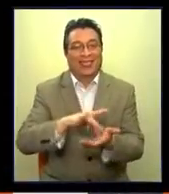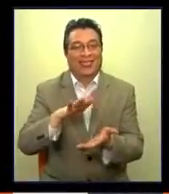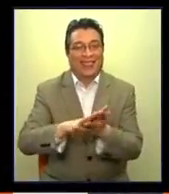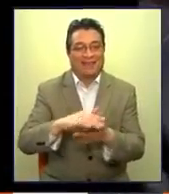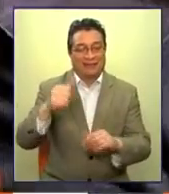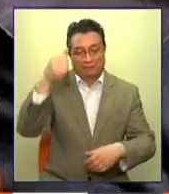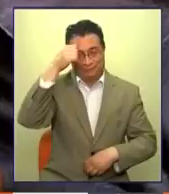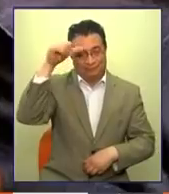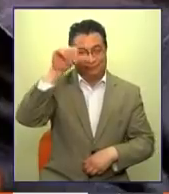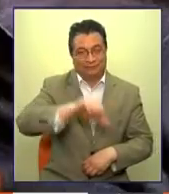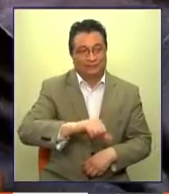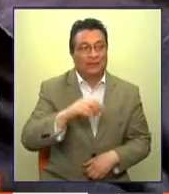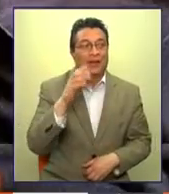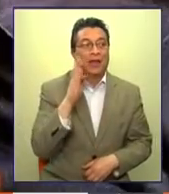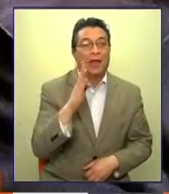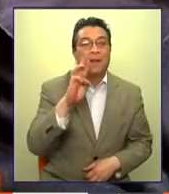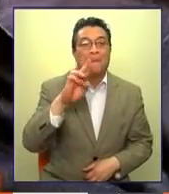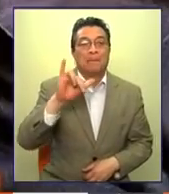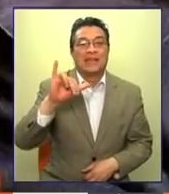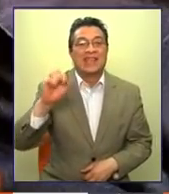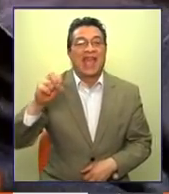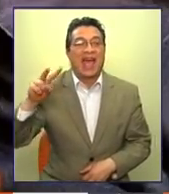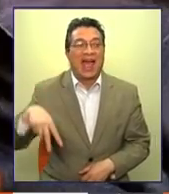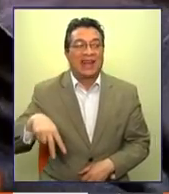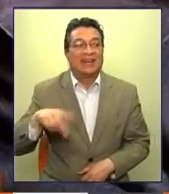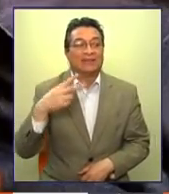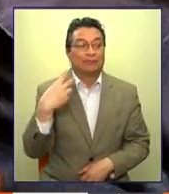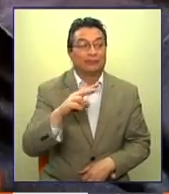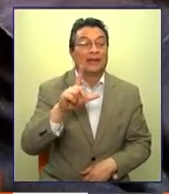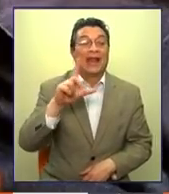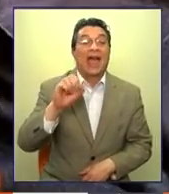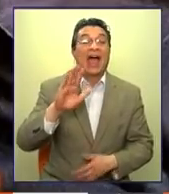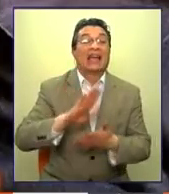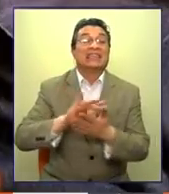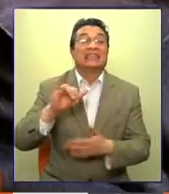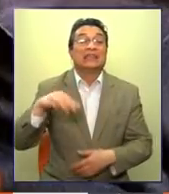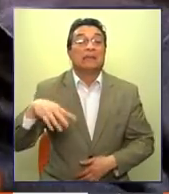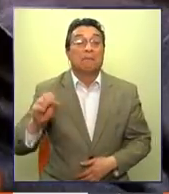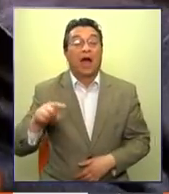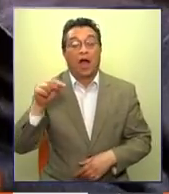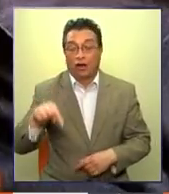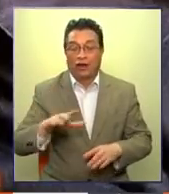Brian de la Chimba y su banda, vaya historia, por ahora no van más.